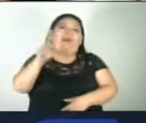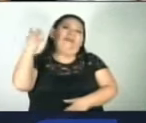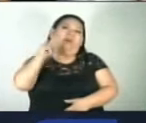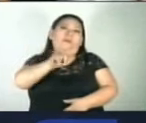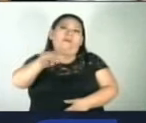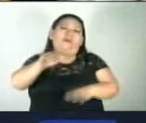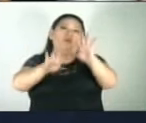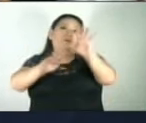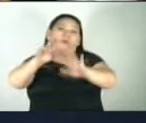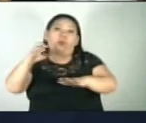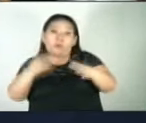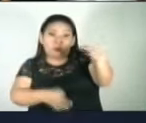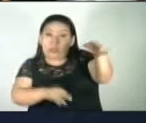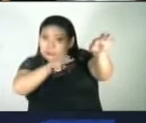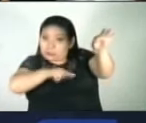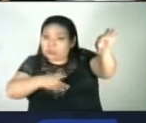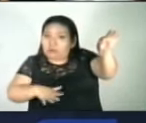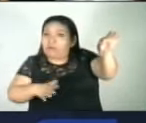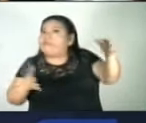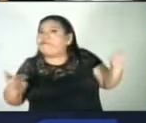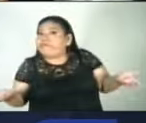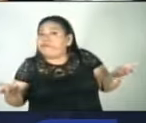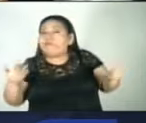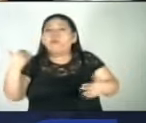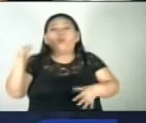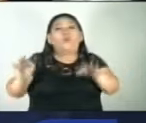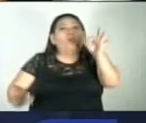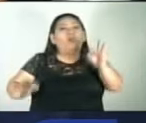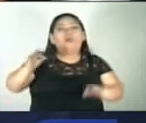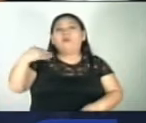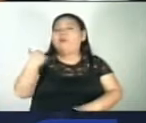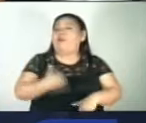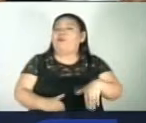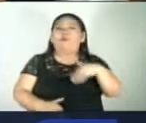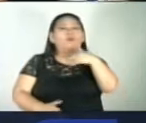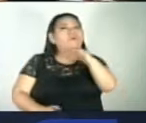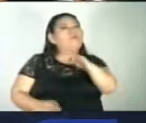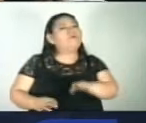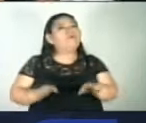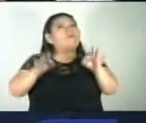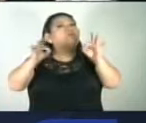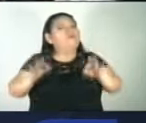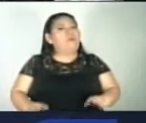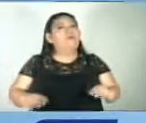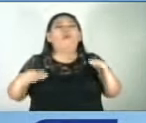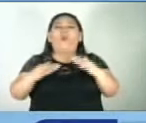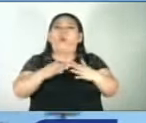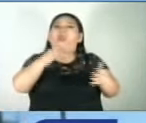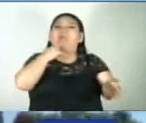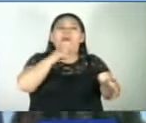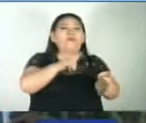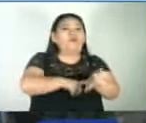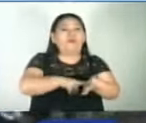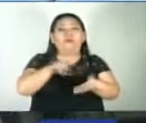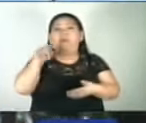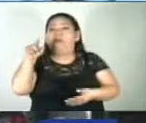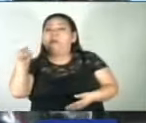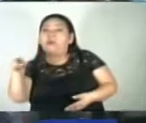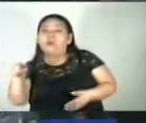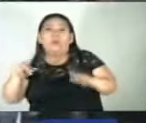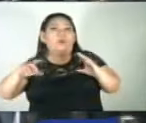se produce un proceso judicial firme. Además, denuncian la falta de interés de los